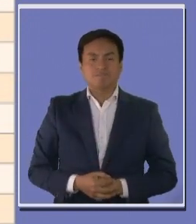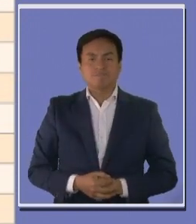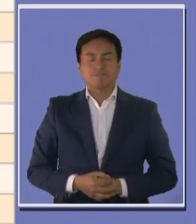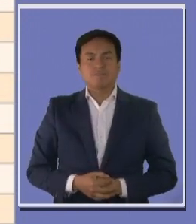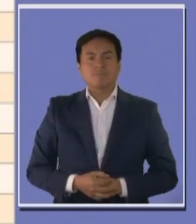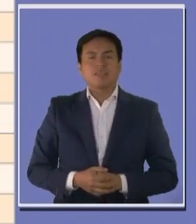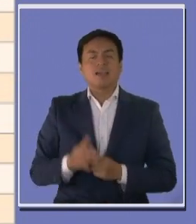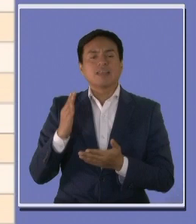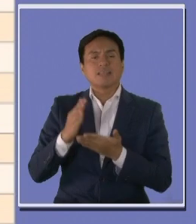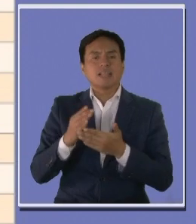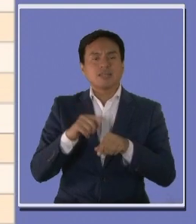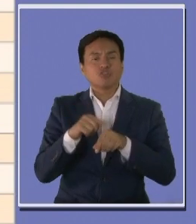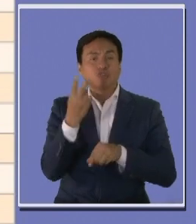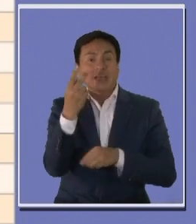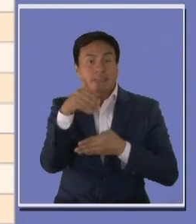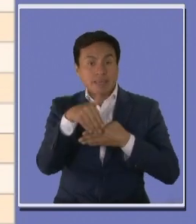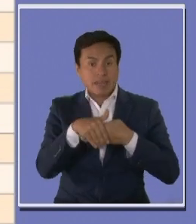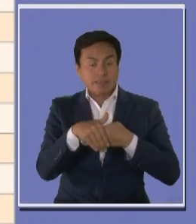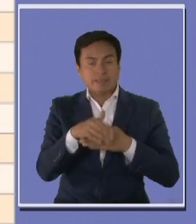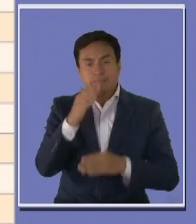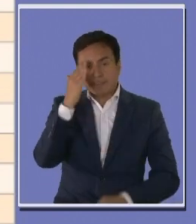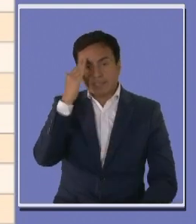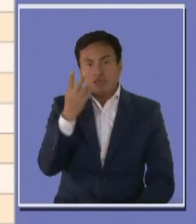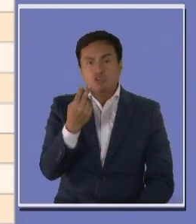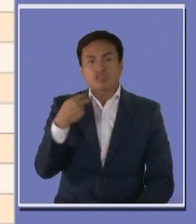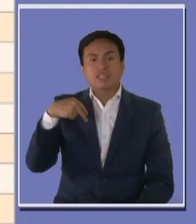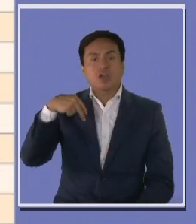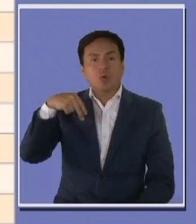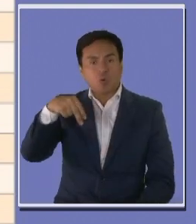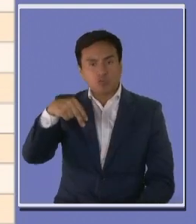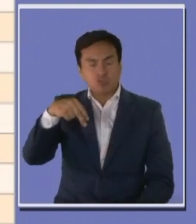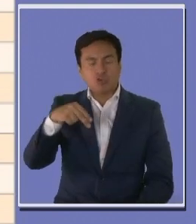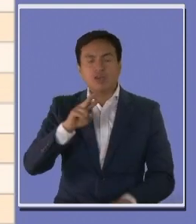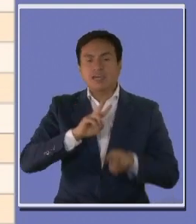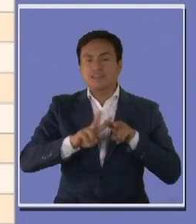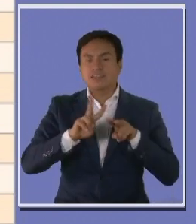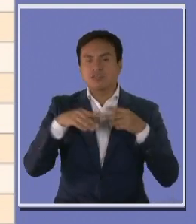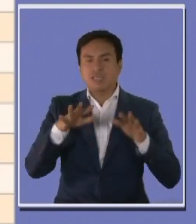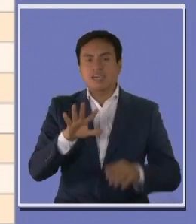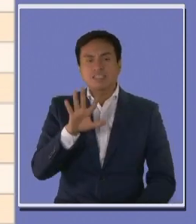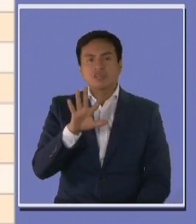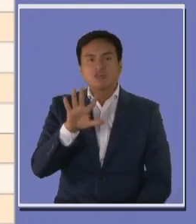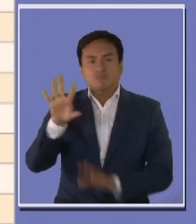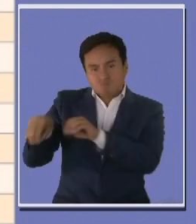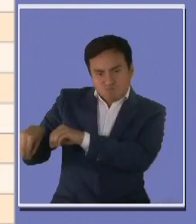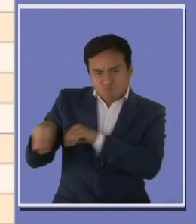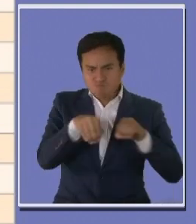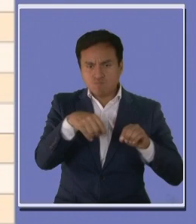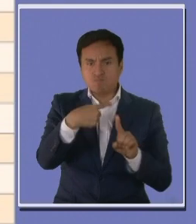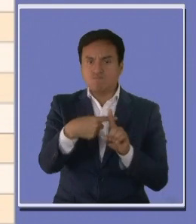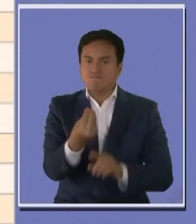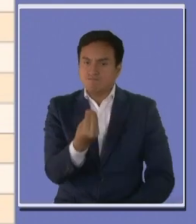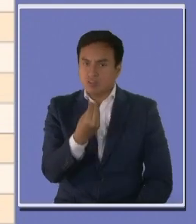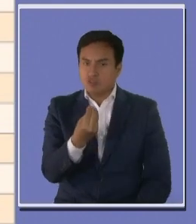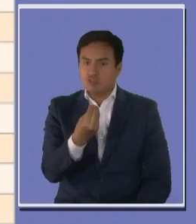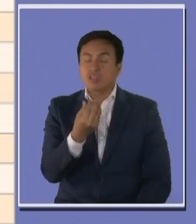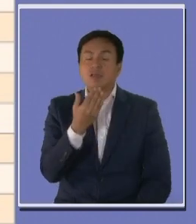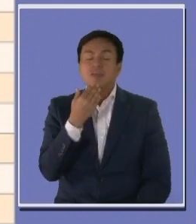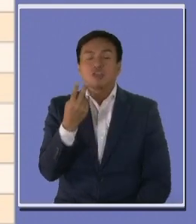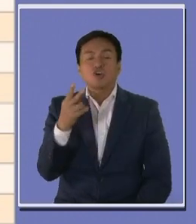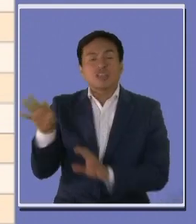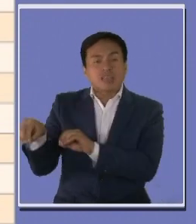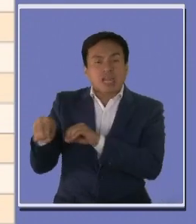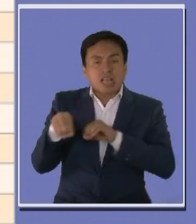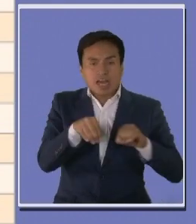hasta las 14 horas del día 12 de junio se han realizado cinco traslados exitosos y dos